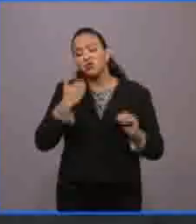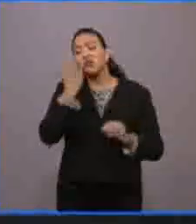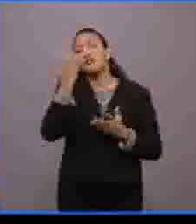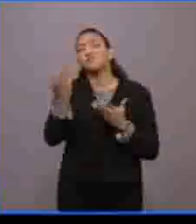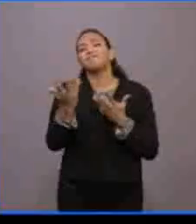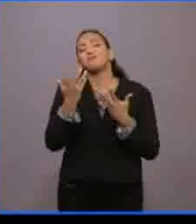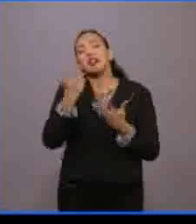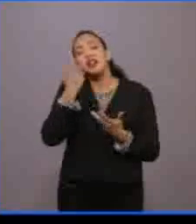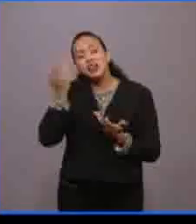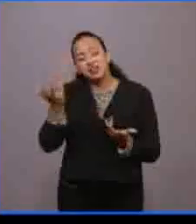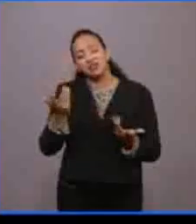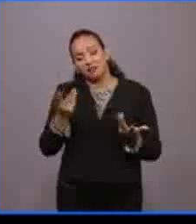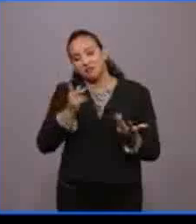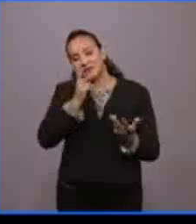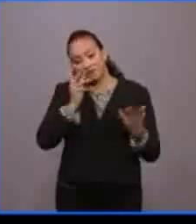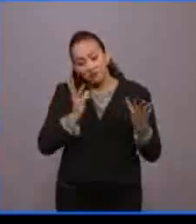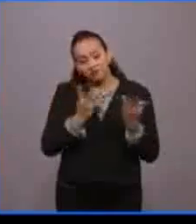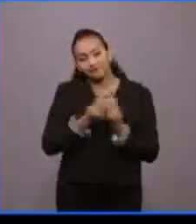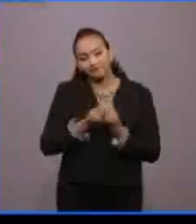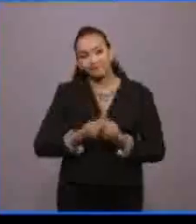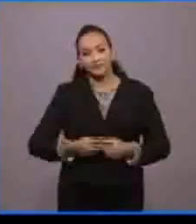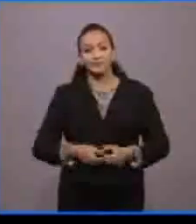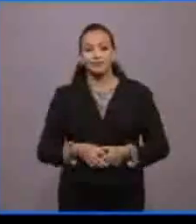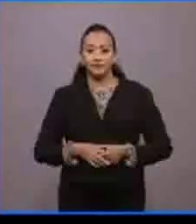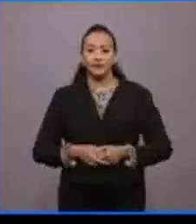gustado mucho.